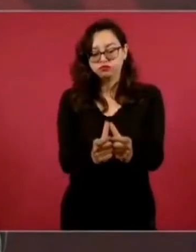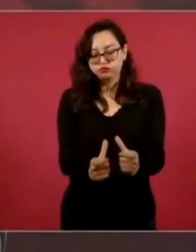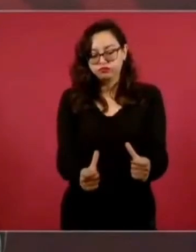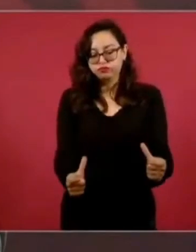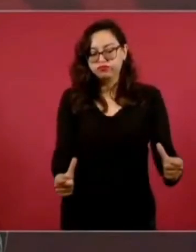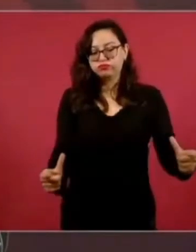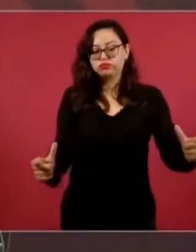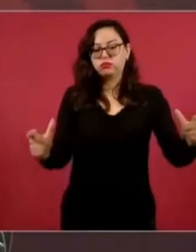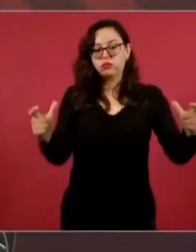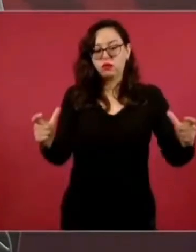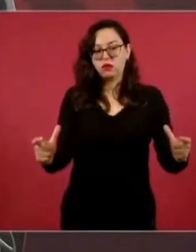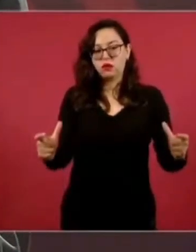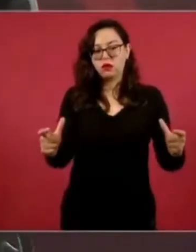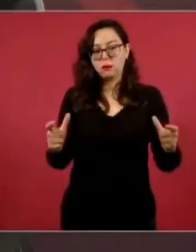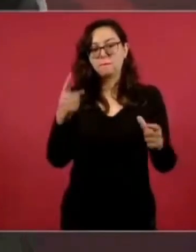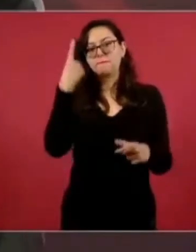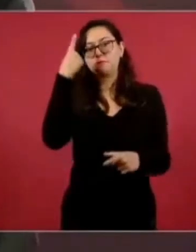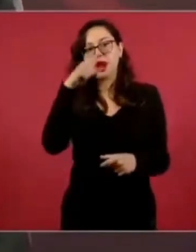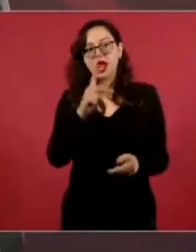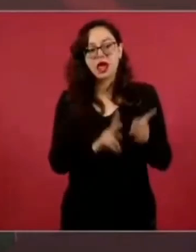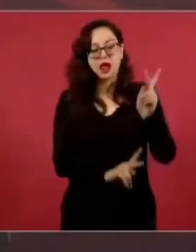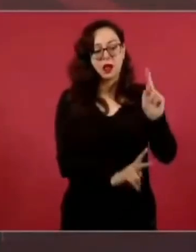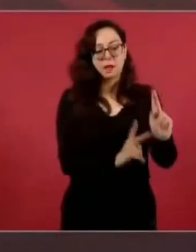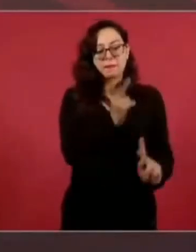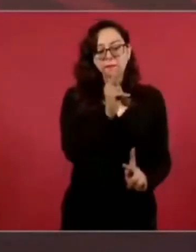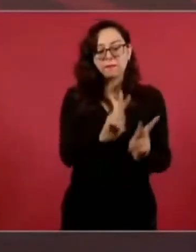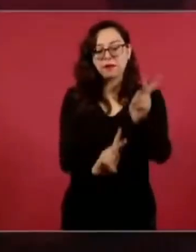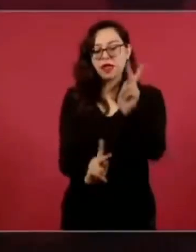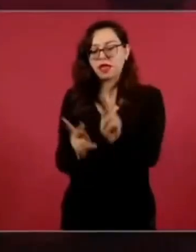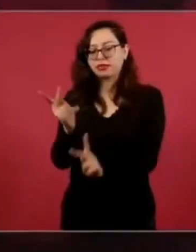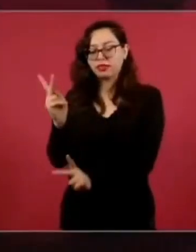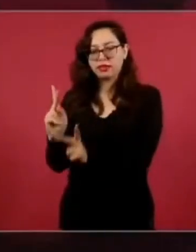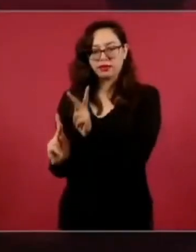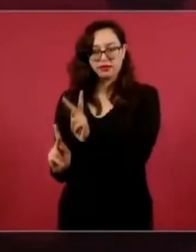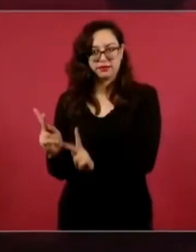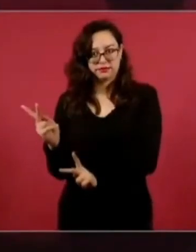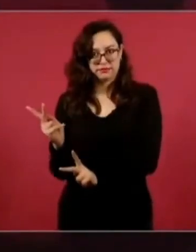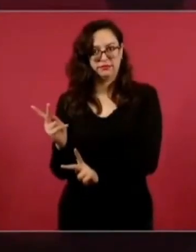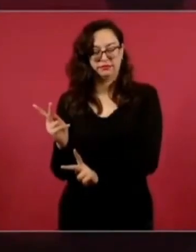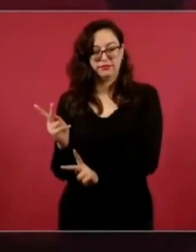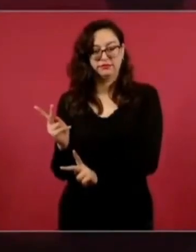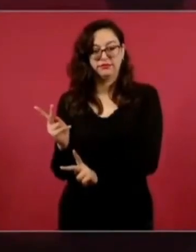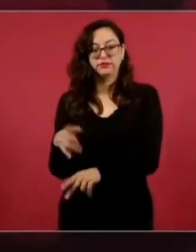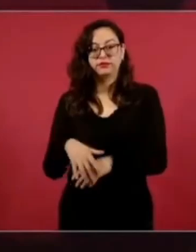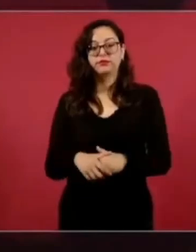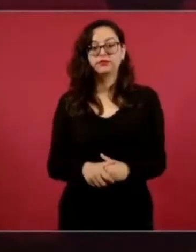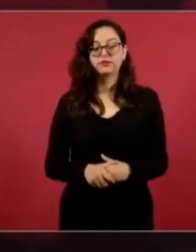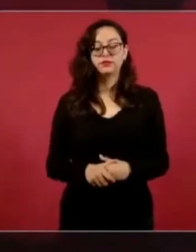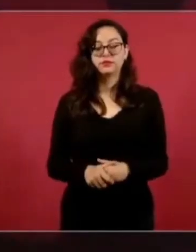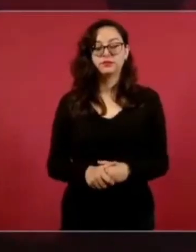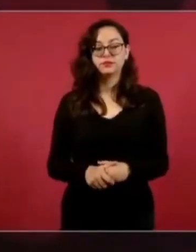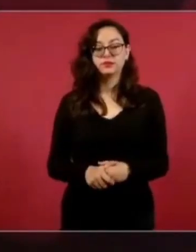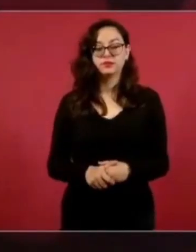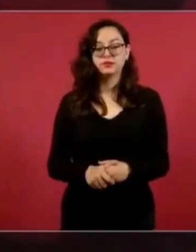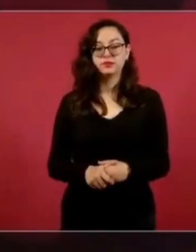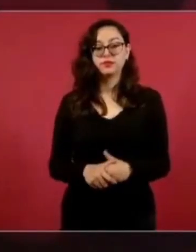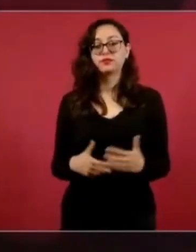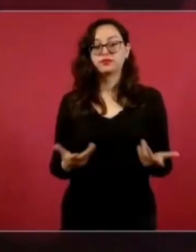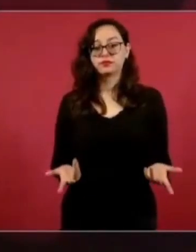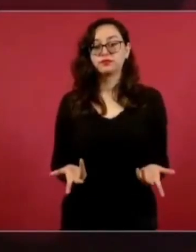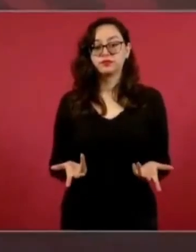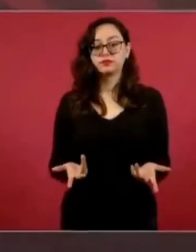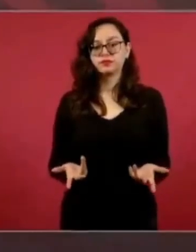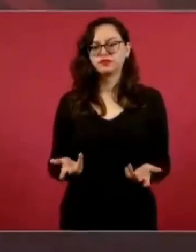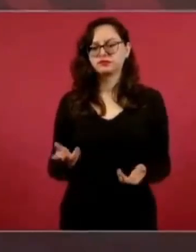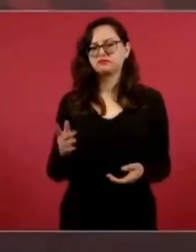Y nos llevamos el sistema chinampero, que seguramente también los mayas lo